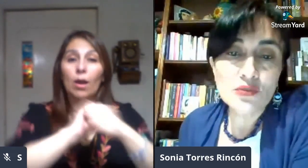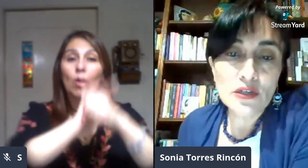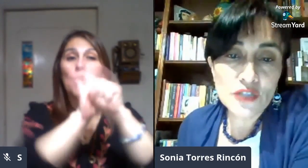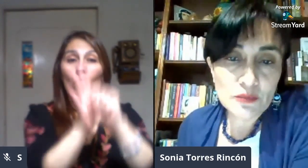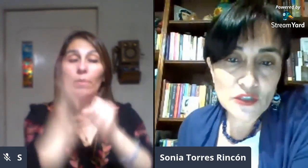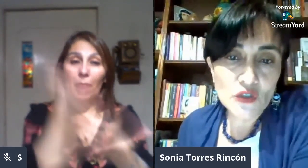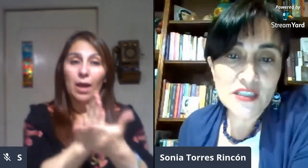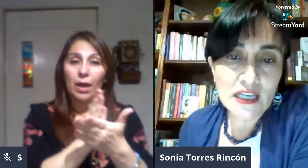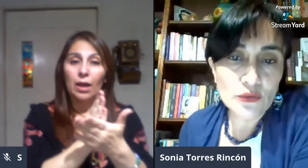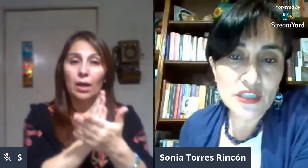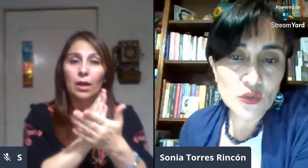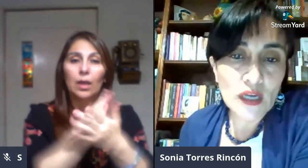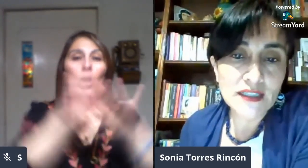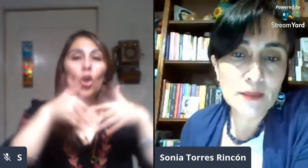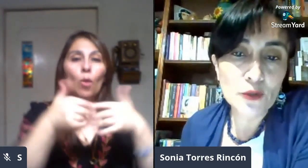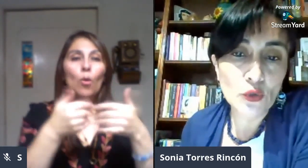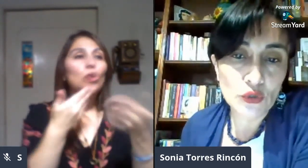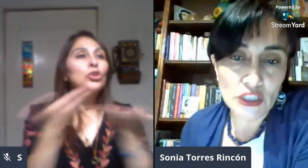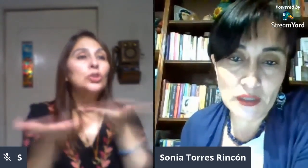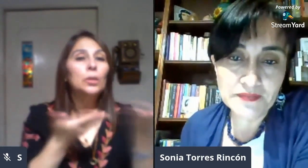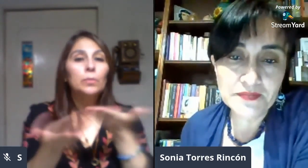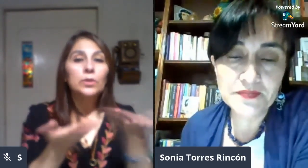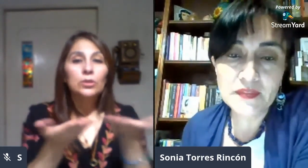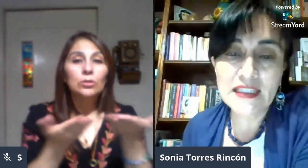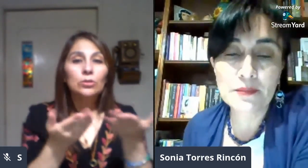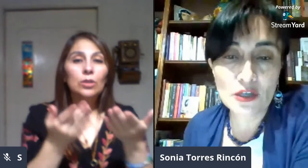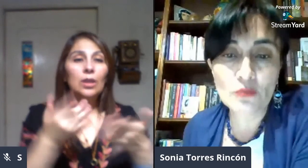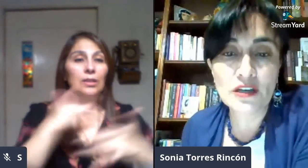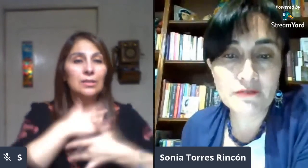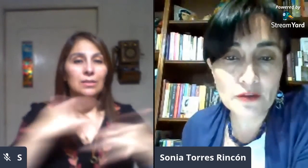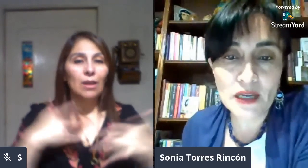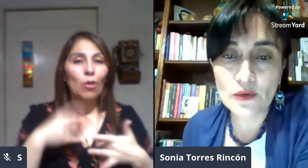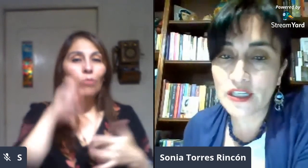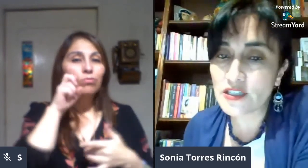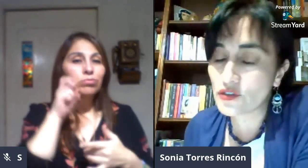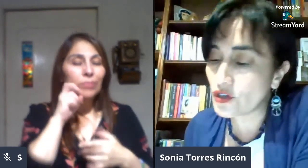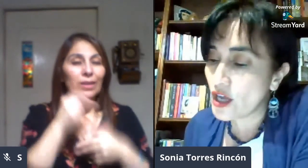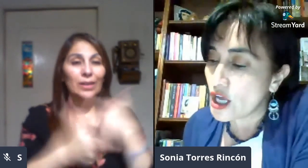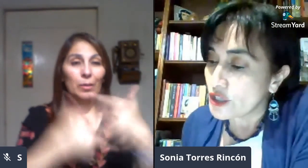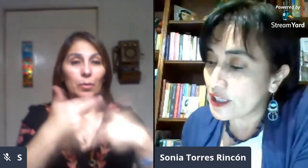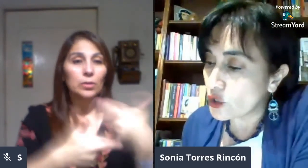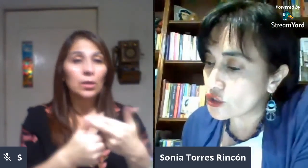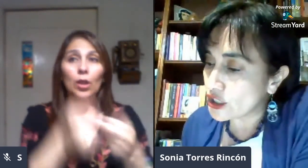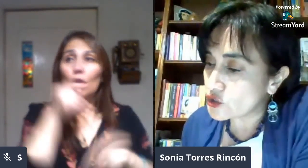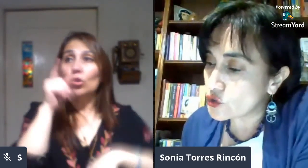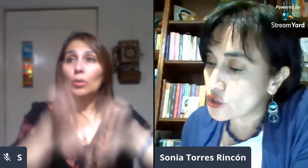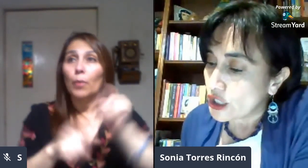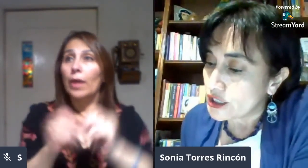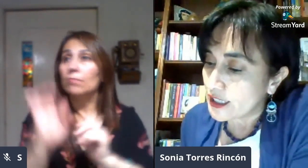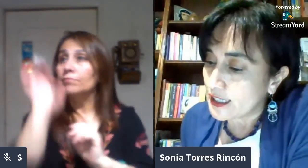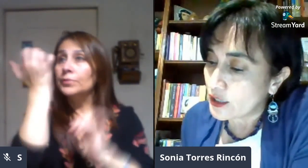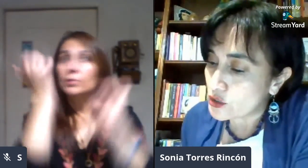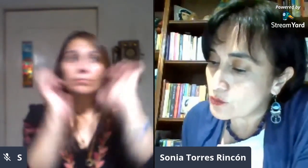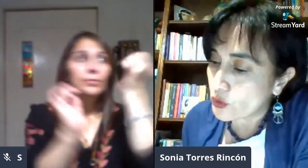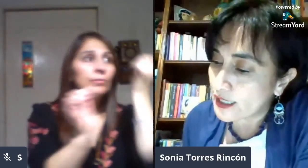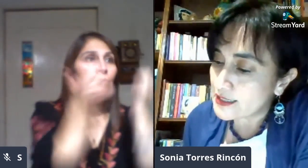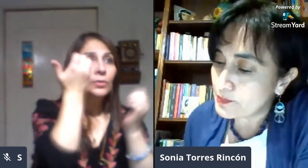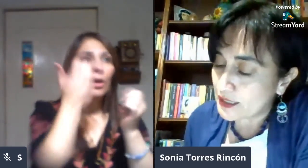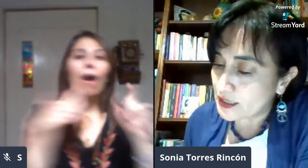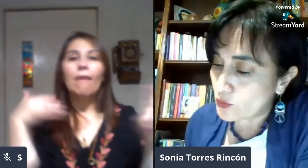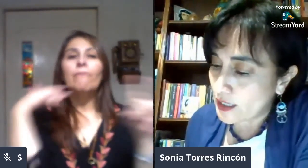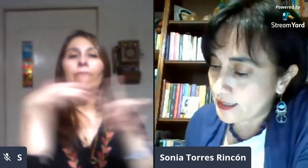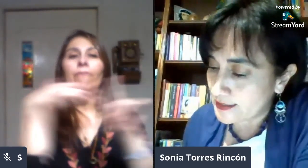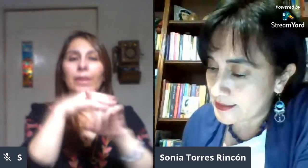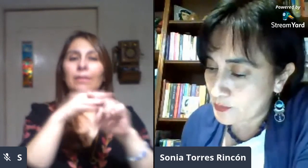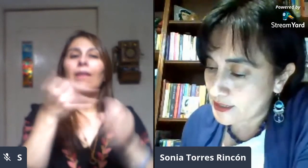el acceso a los servicios de salud sexual y reproductiva. También como una forma de vulneración de los derechos de las mujeres,